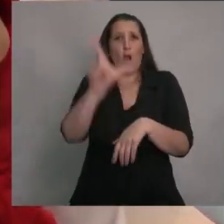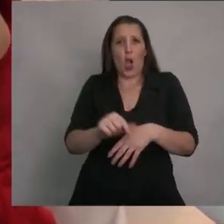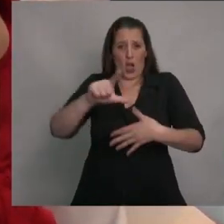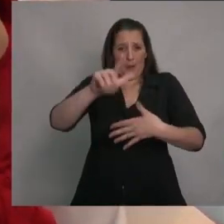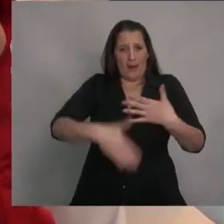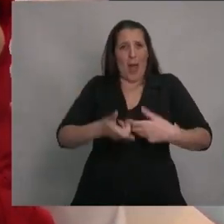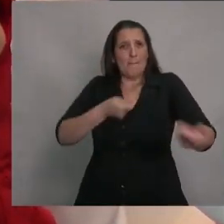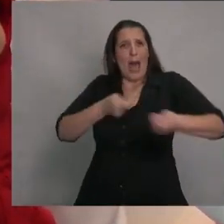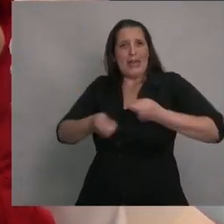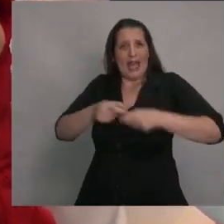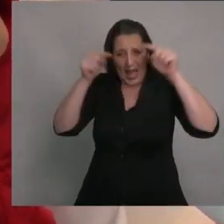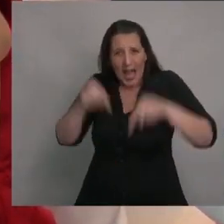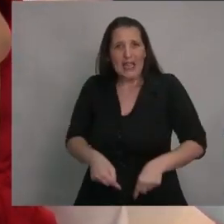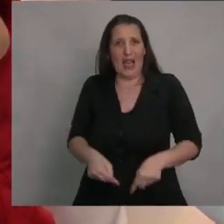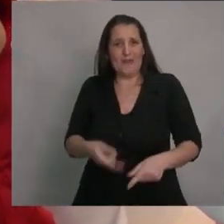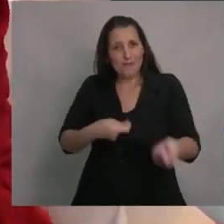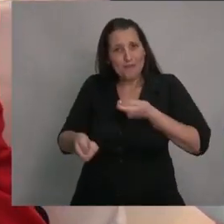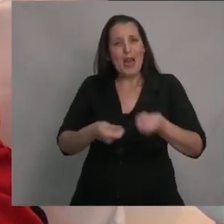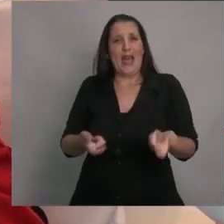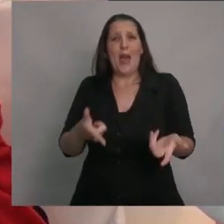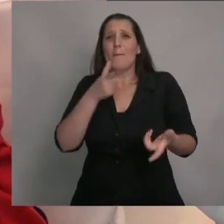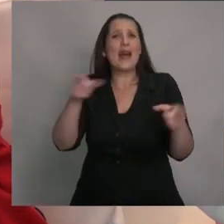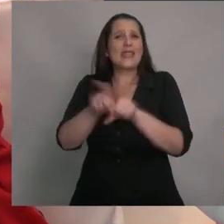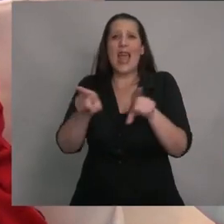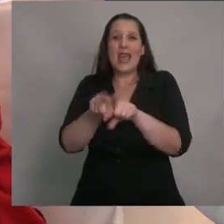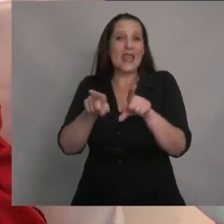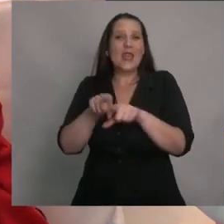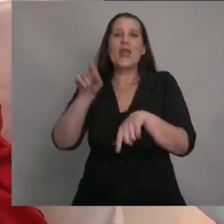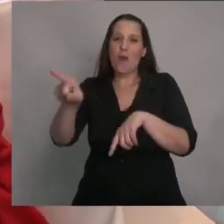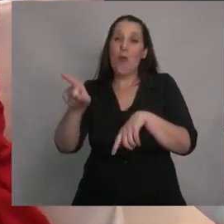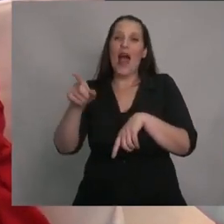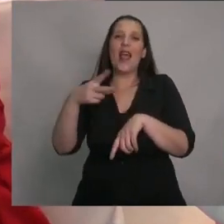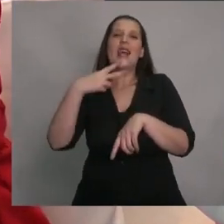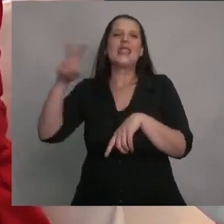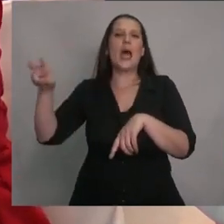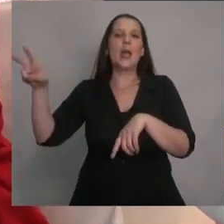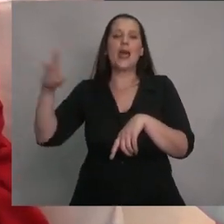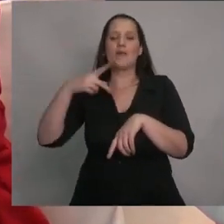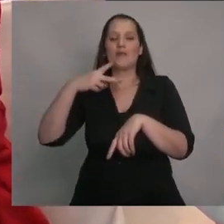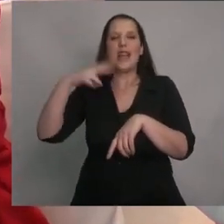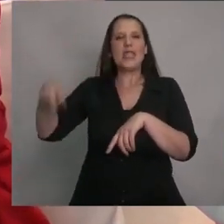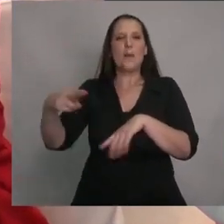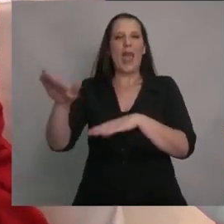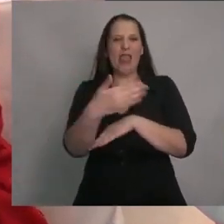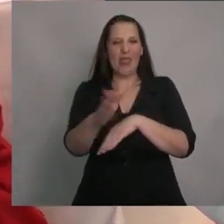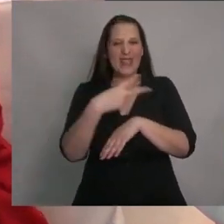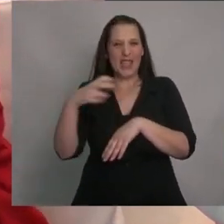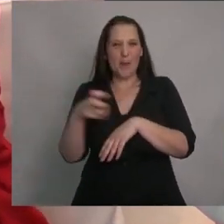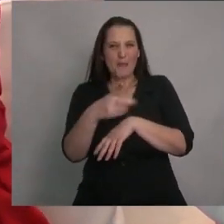implantados, que se da el implante de un huevo de la serpiente bermaniano. Para quien vio la película